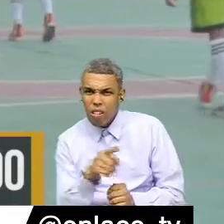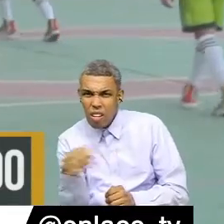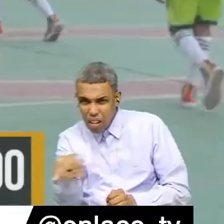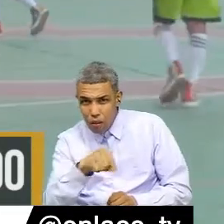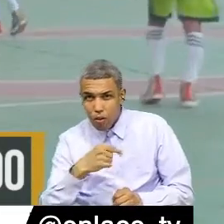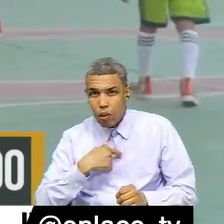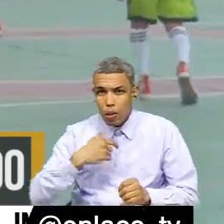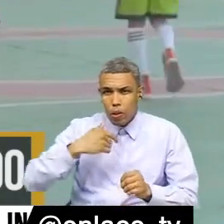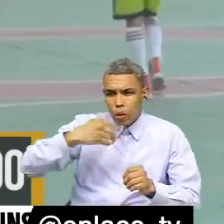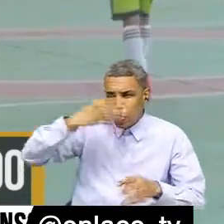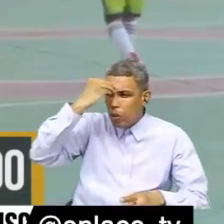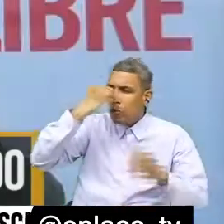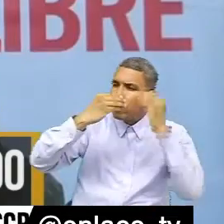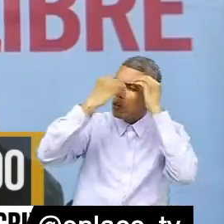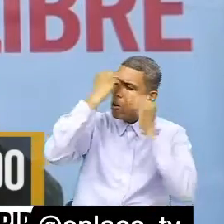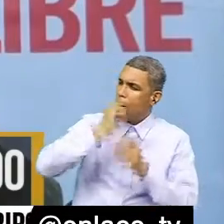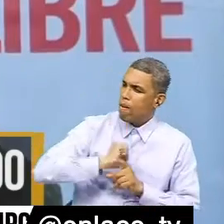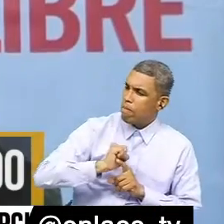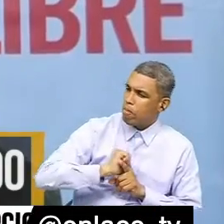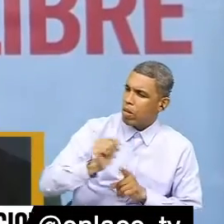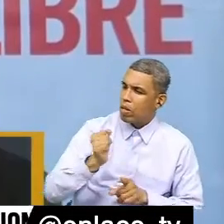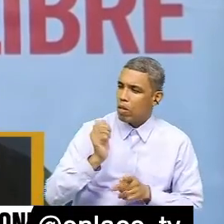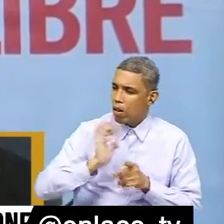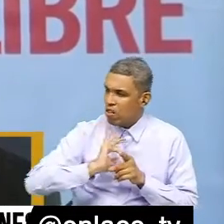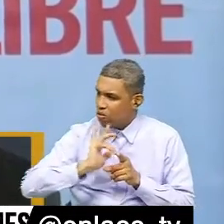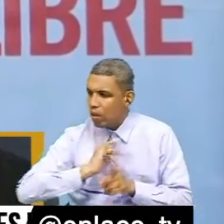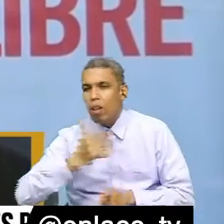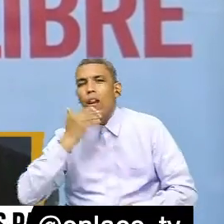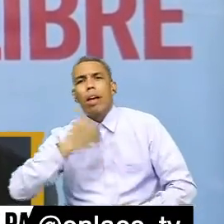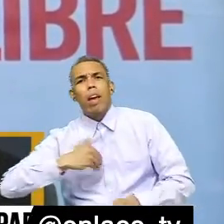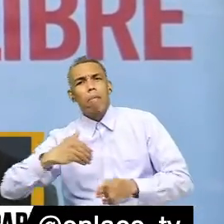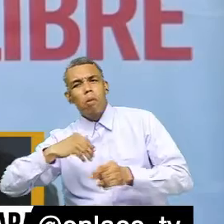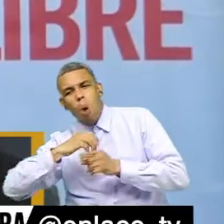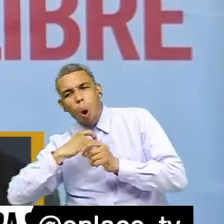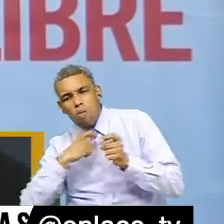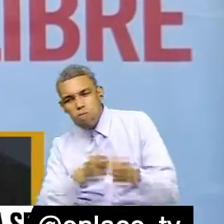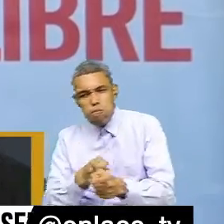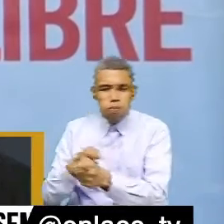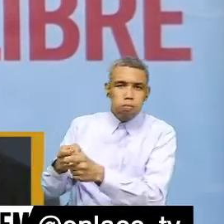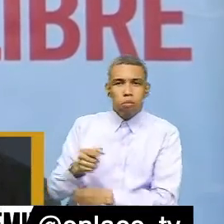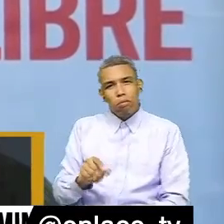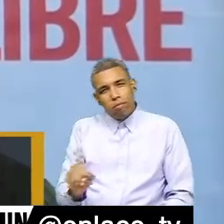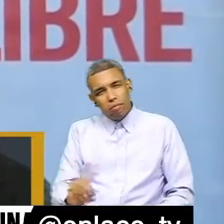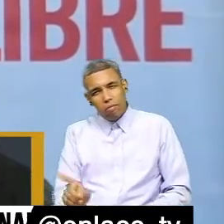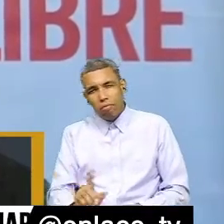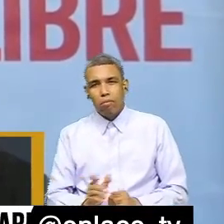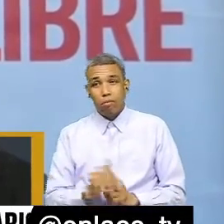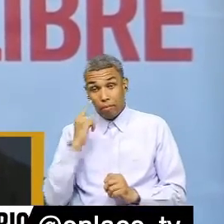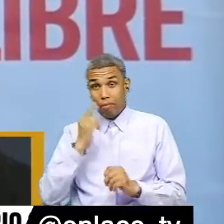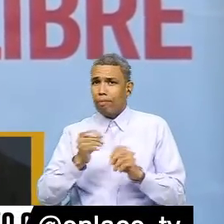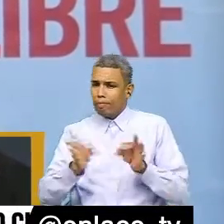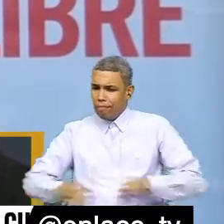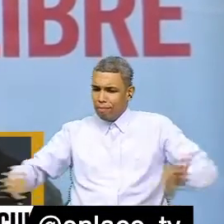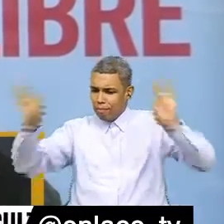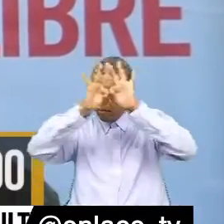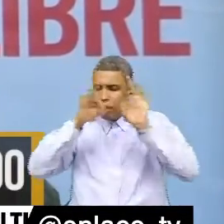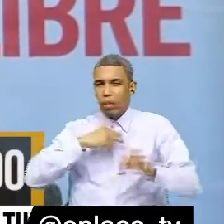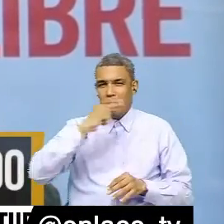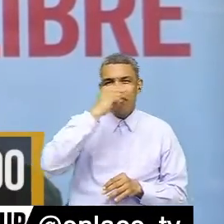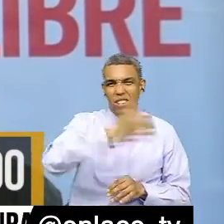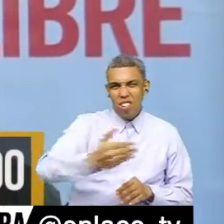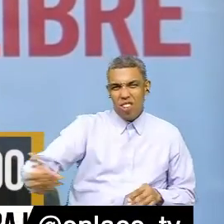adelante en sus estudios y sobre todo que vivan la niñez es muy dispensable para todos nuestros jóvenes y niños de toda esta nuestra